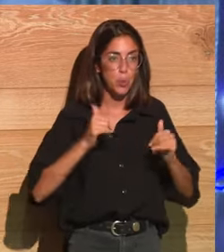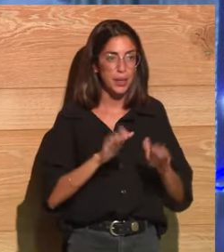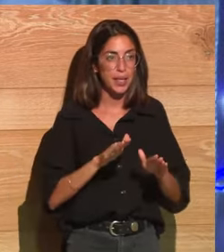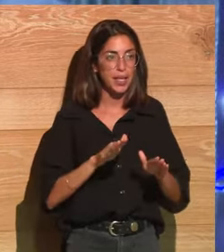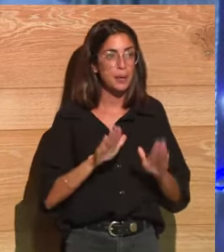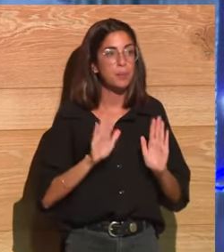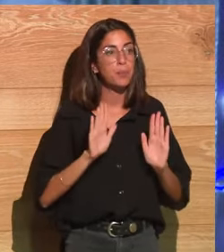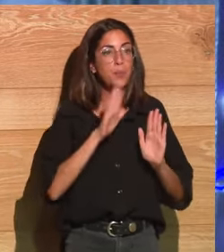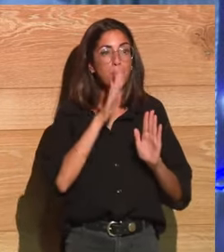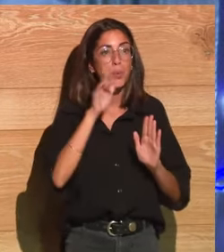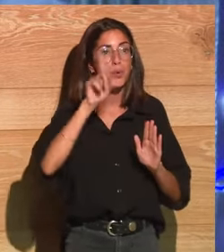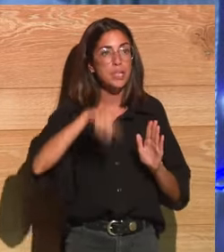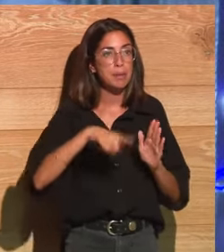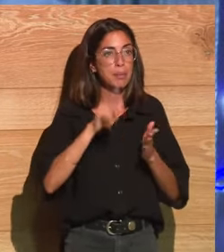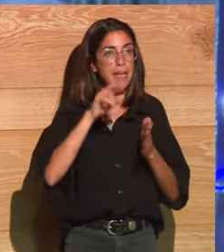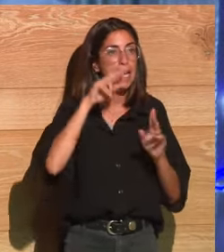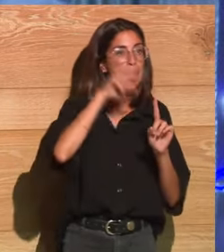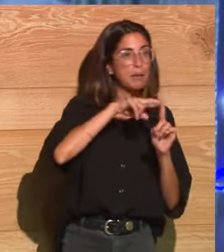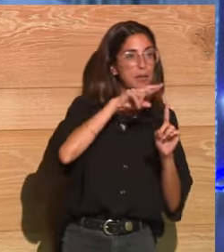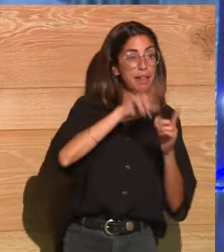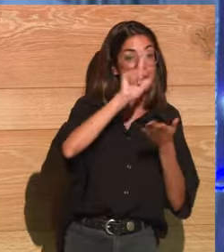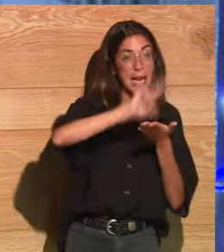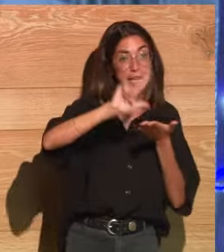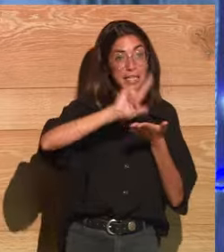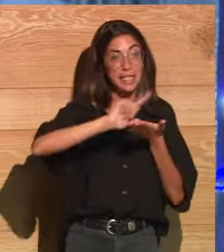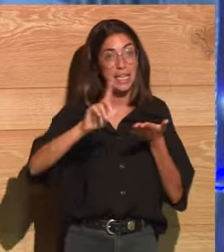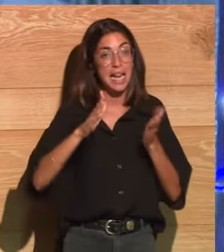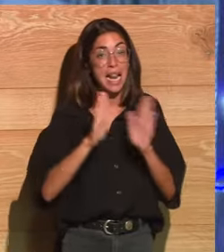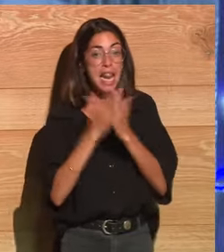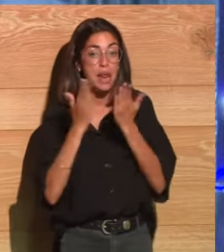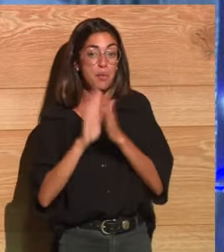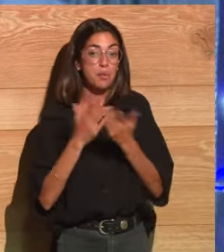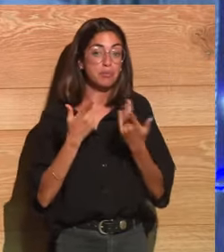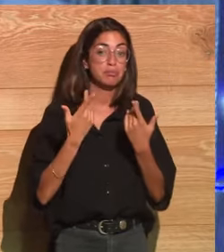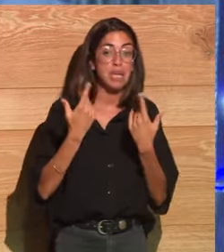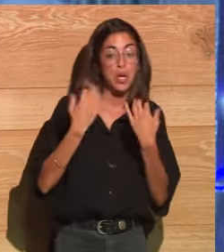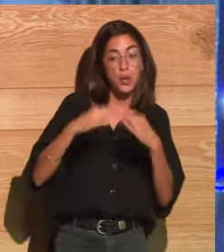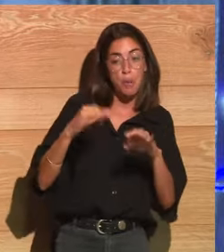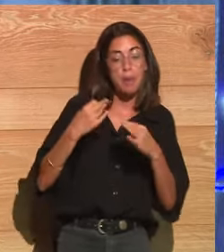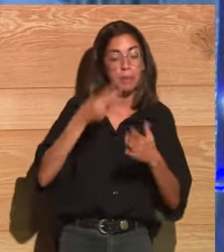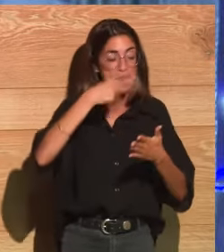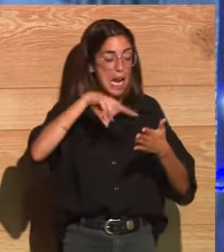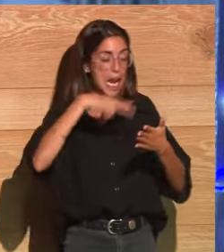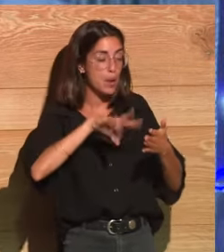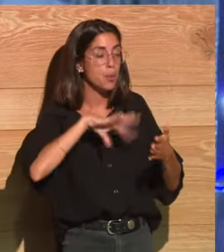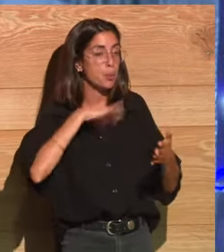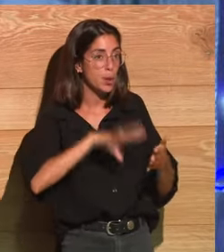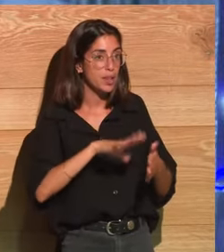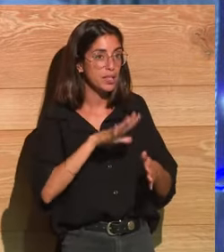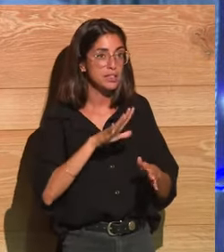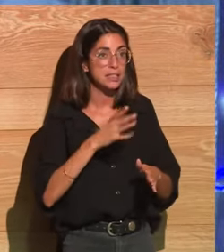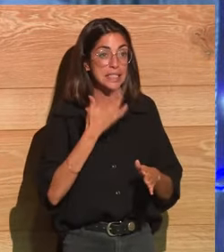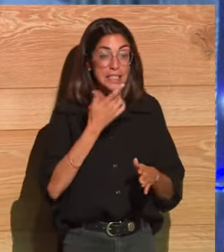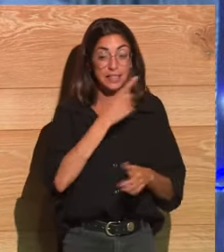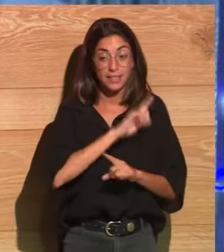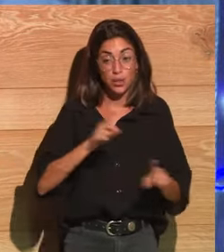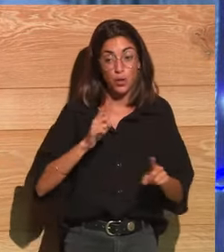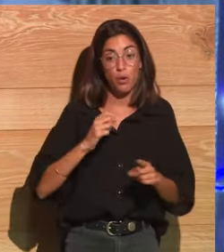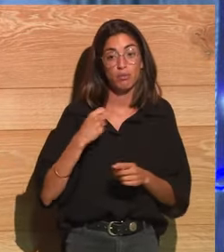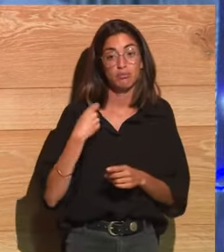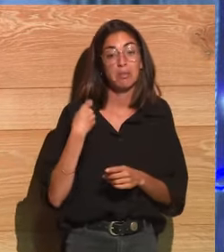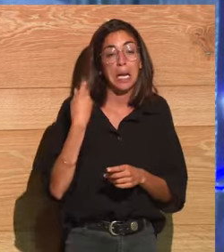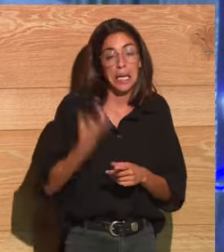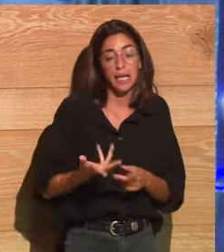Porque está lleno de referencias literarias a libros que más o menos todo el mundo puede haber leído. Y si no, se explica más o menos y en cualquier caso enriquece mucho todo aquello que